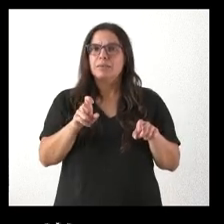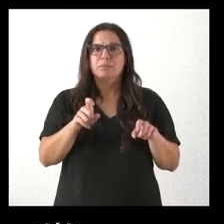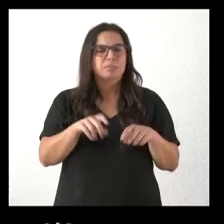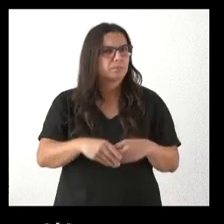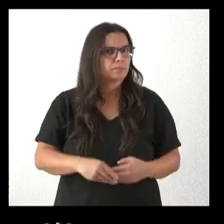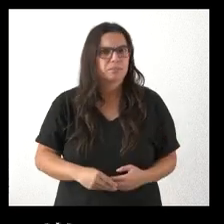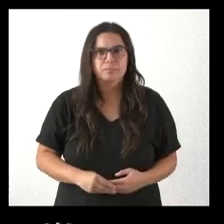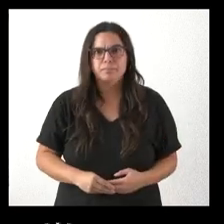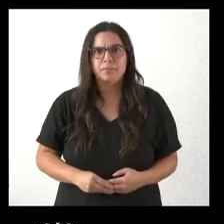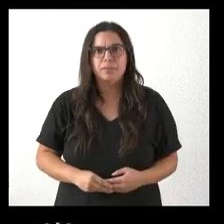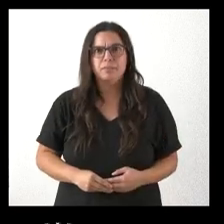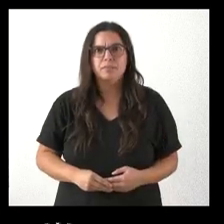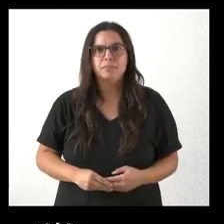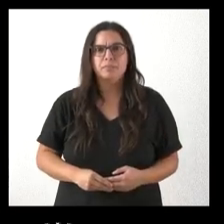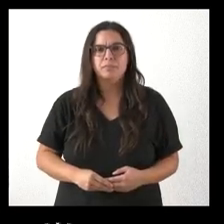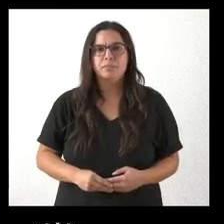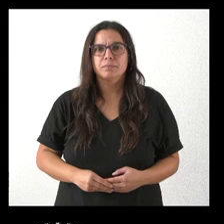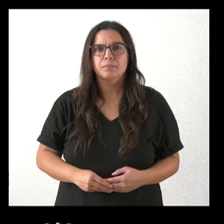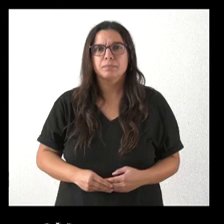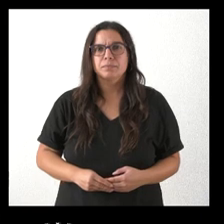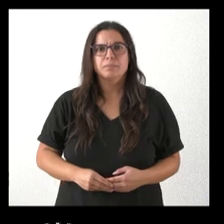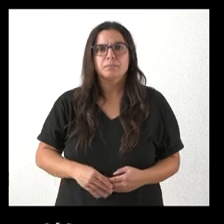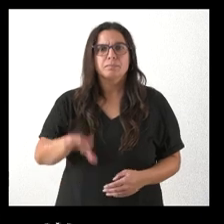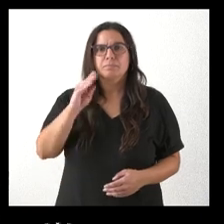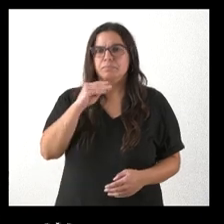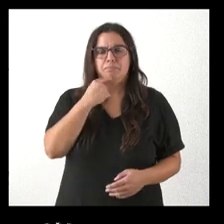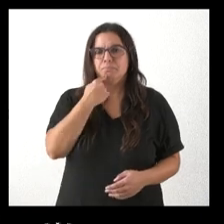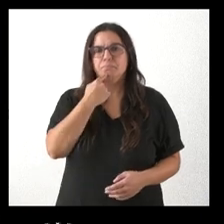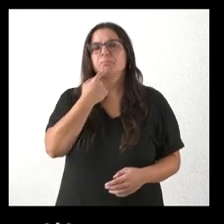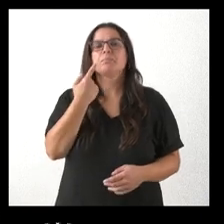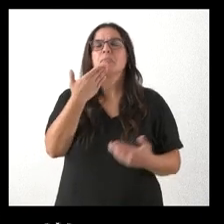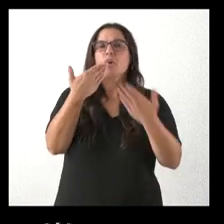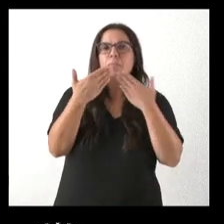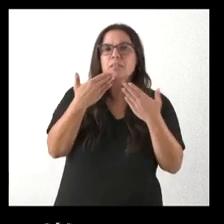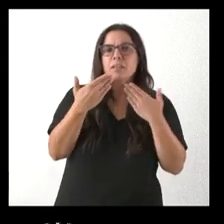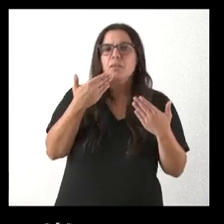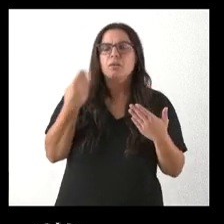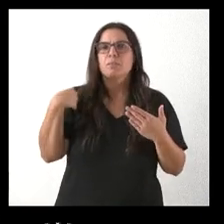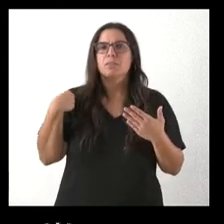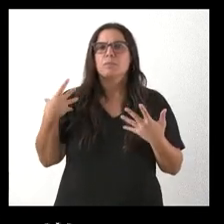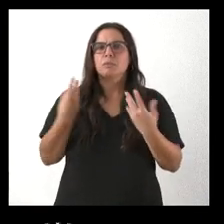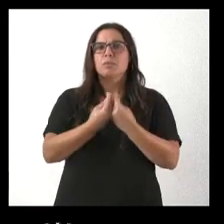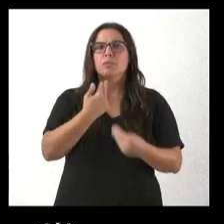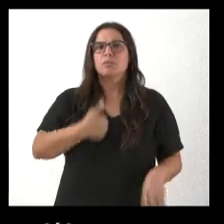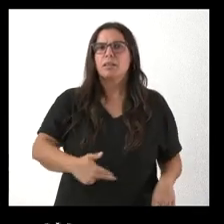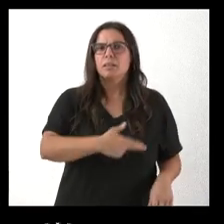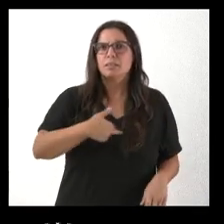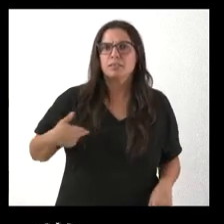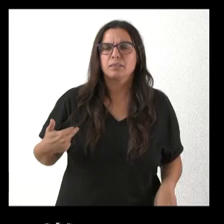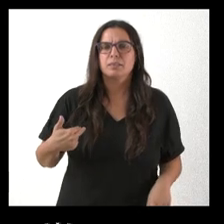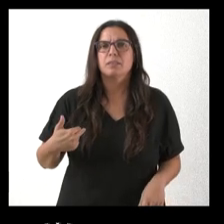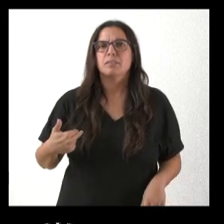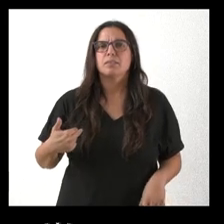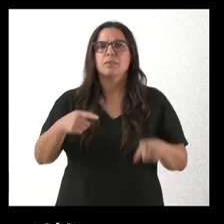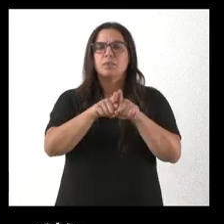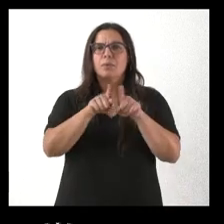ciudades del hombre del año 2024 al realizar el anuncio se dijo que se estaría en conversaciones con Santiago de Compostela para servirte de